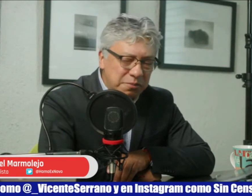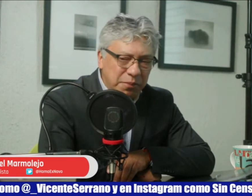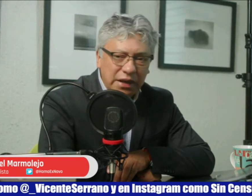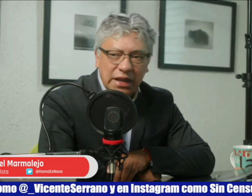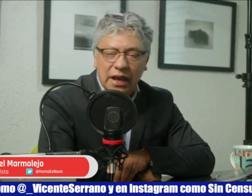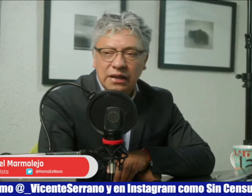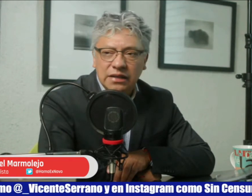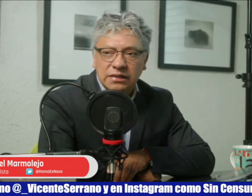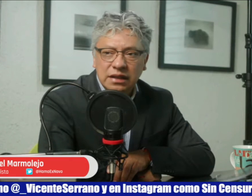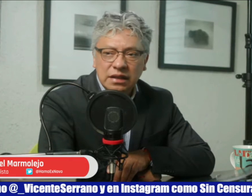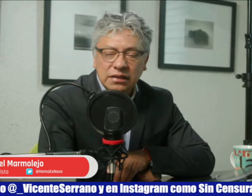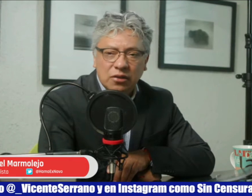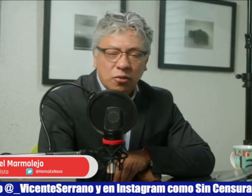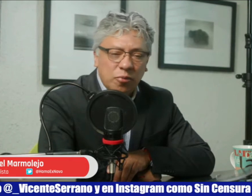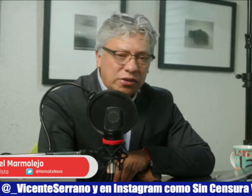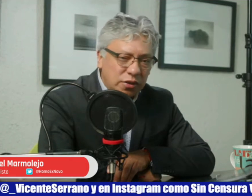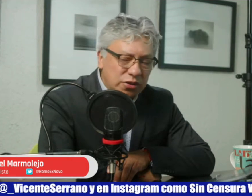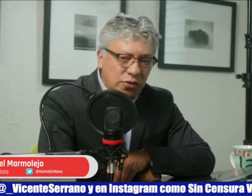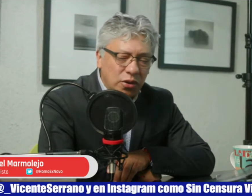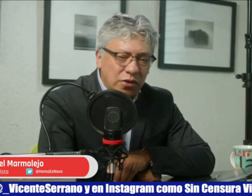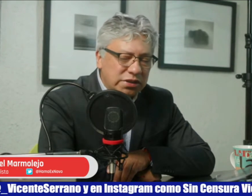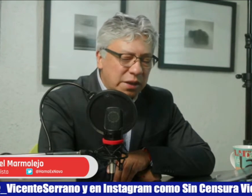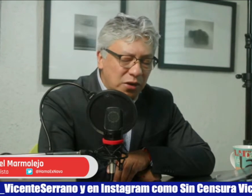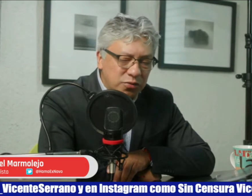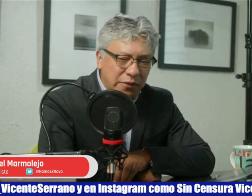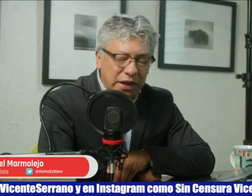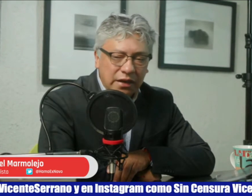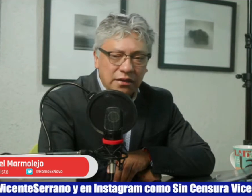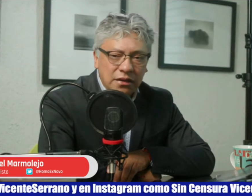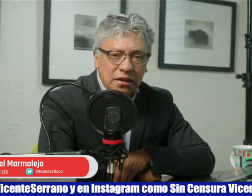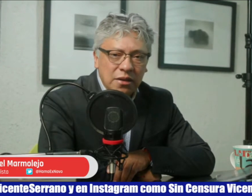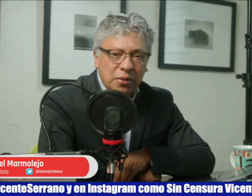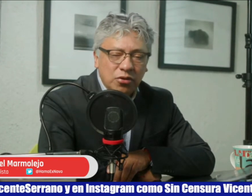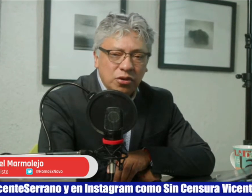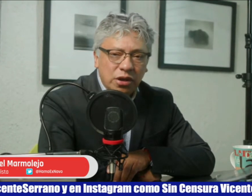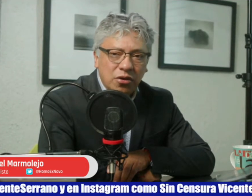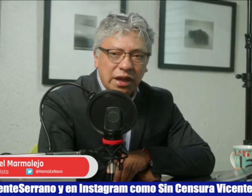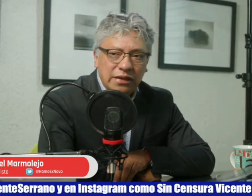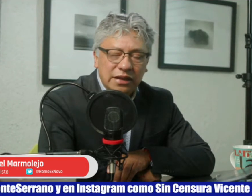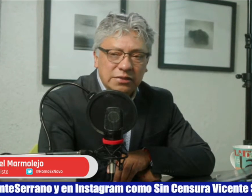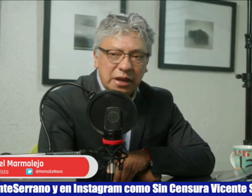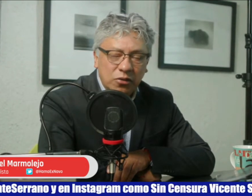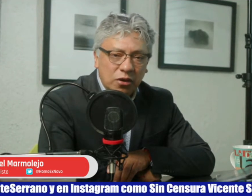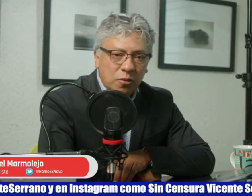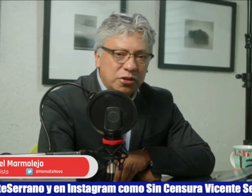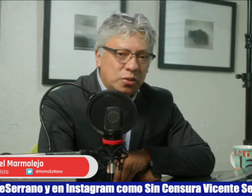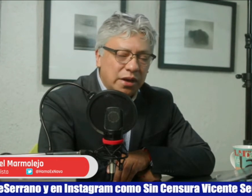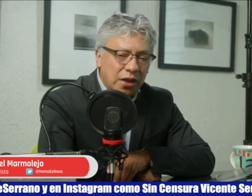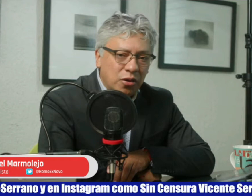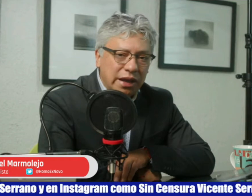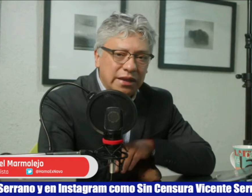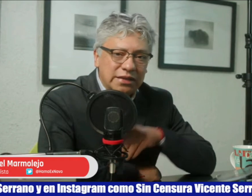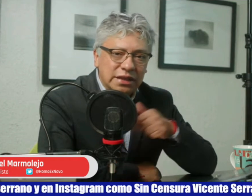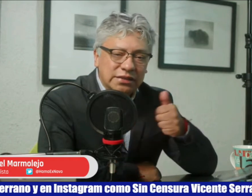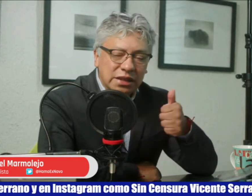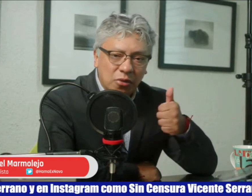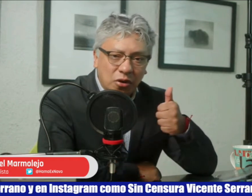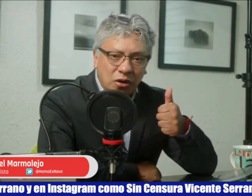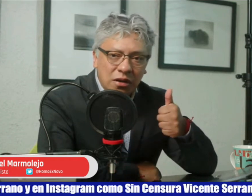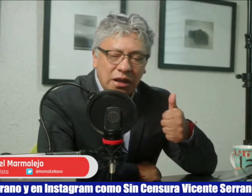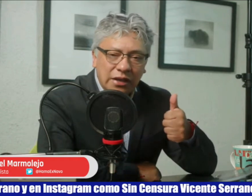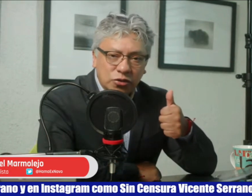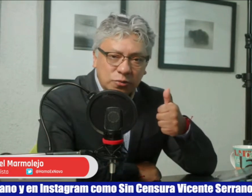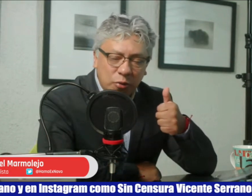visiones imperiales, de corporaciones controladas, siempre los va a haber. Pero yo creo que Andrés Manuel López Obrador, que